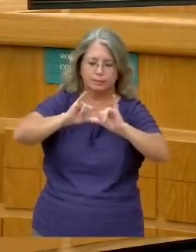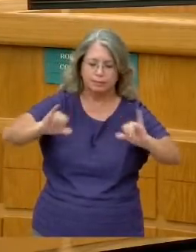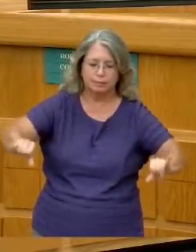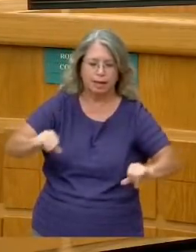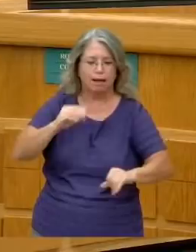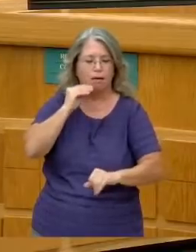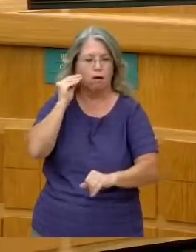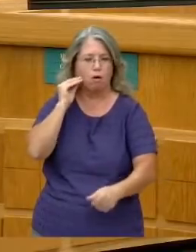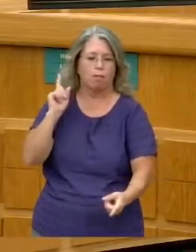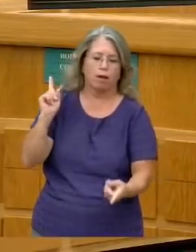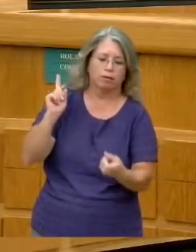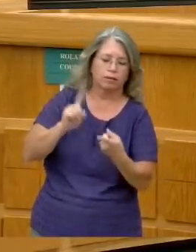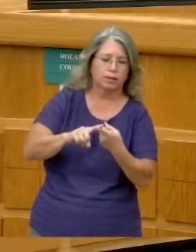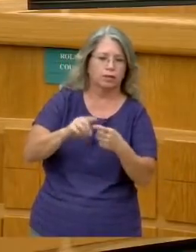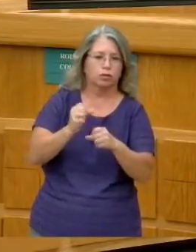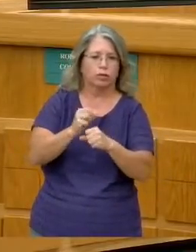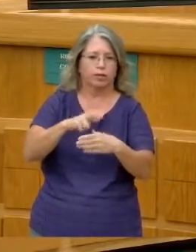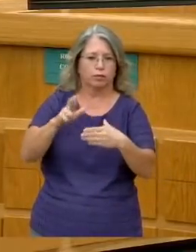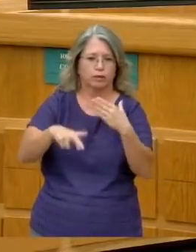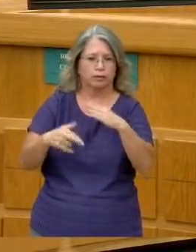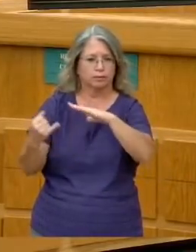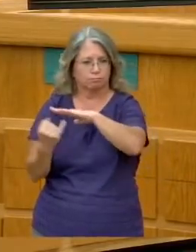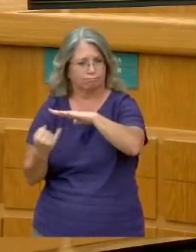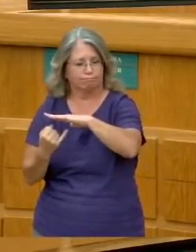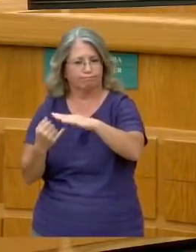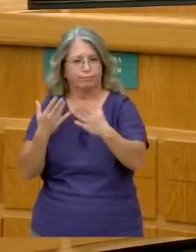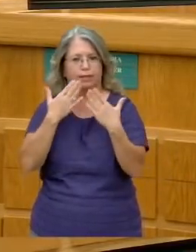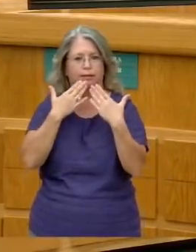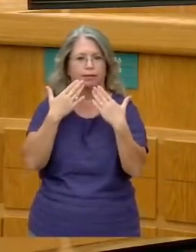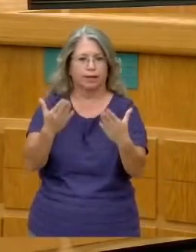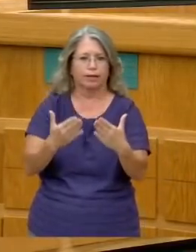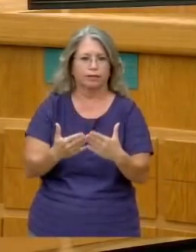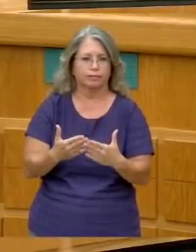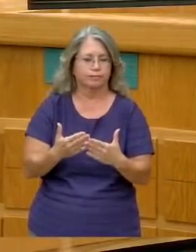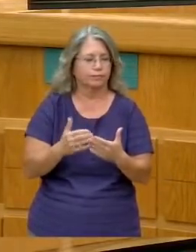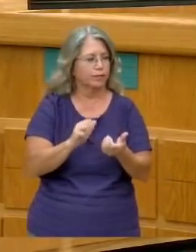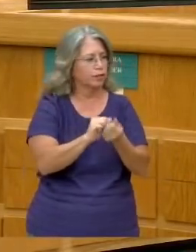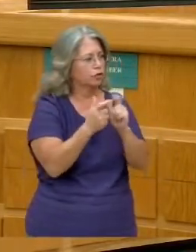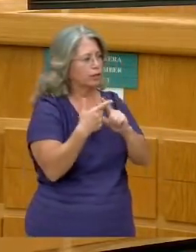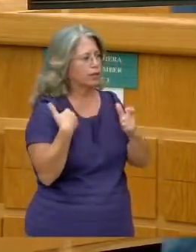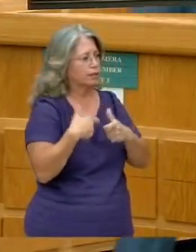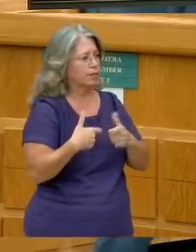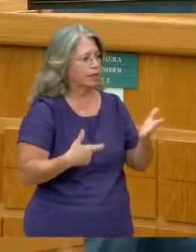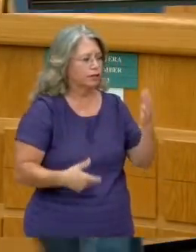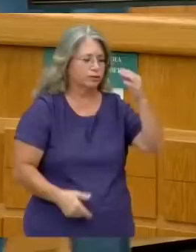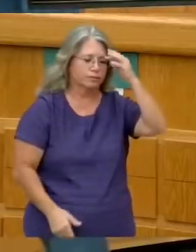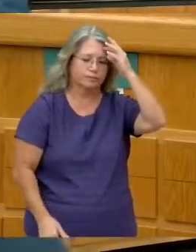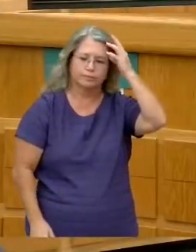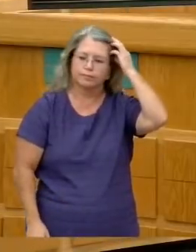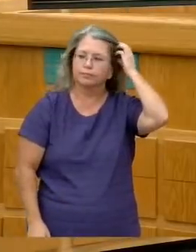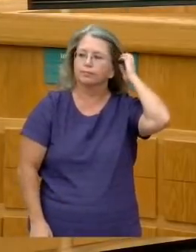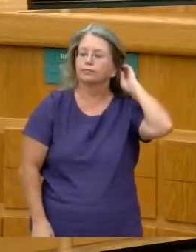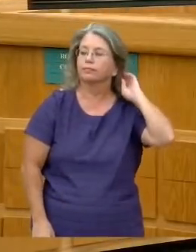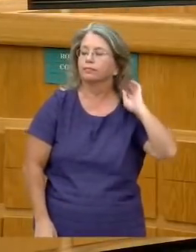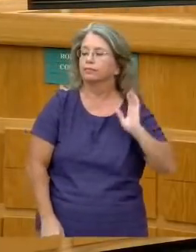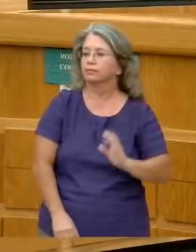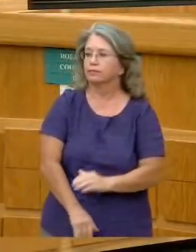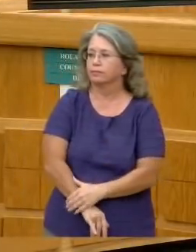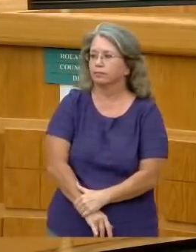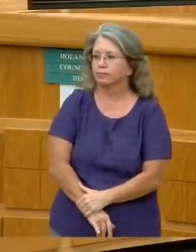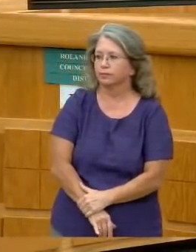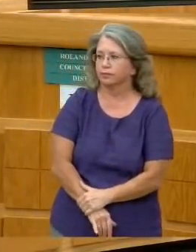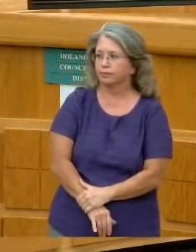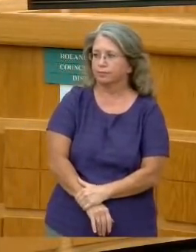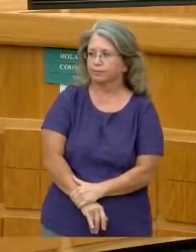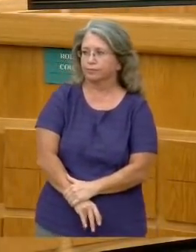until you get the results. Thank you. En resumen, la Corte de Comisionados continúa reunida, por lo que no sabemos si la juez